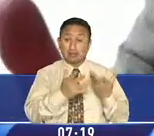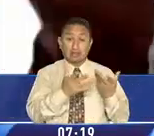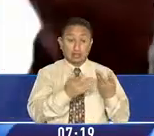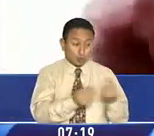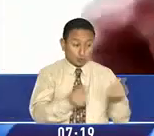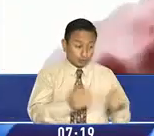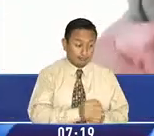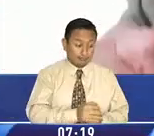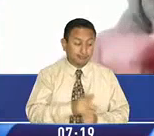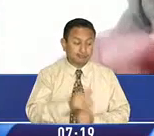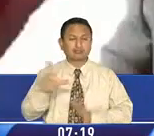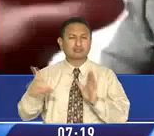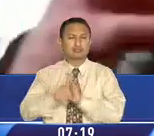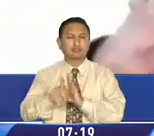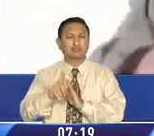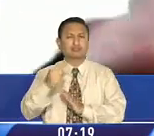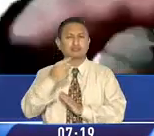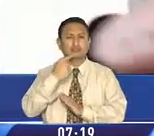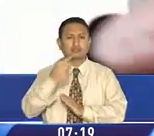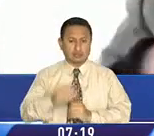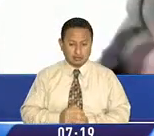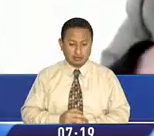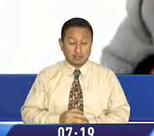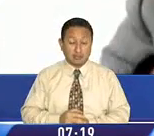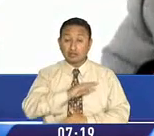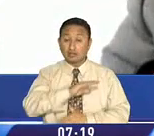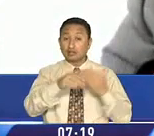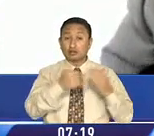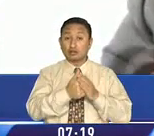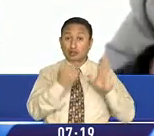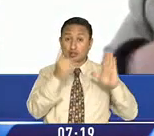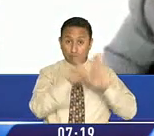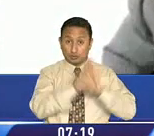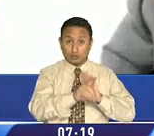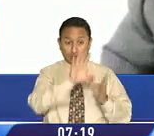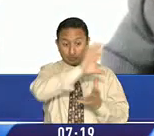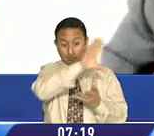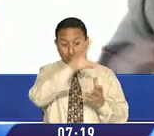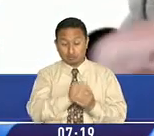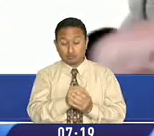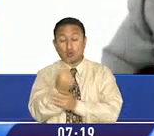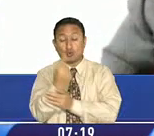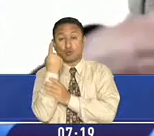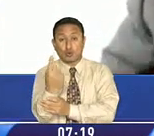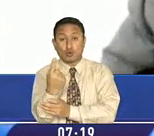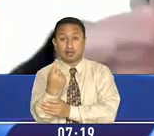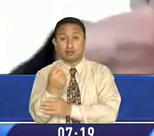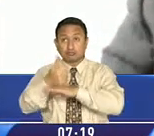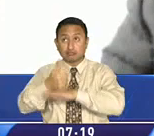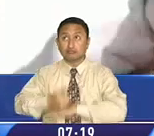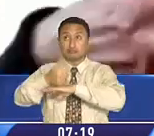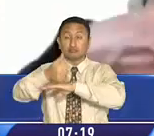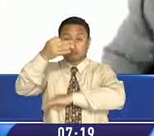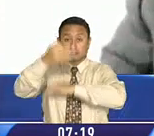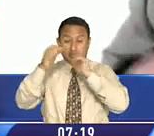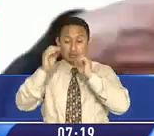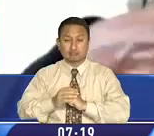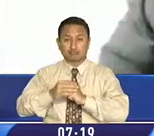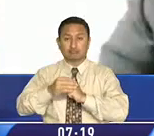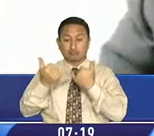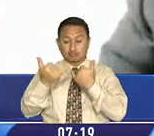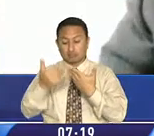lo que la ley manda es que se junten las causas en una sola y la Corte resuelva todas las demandas